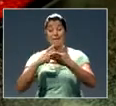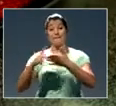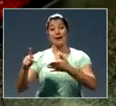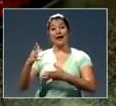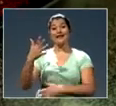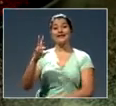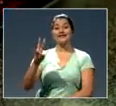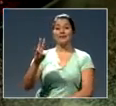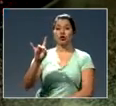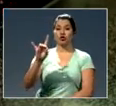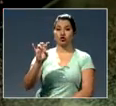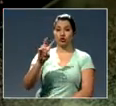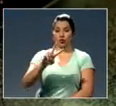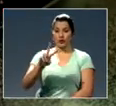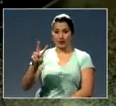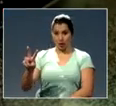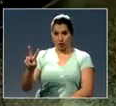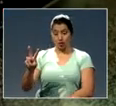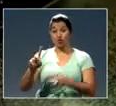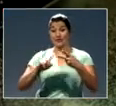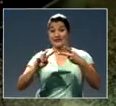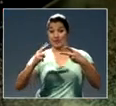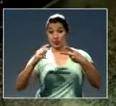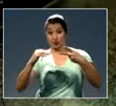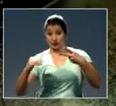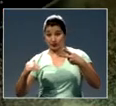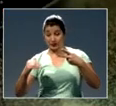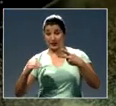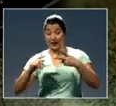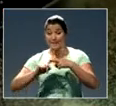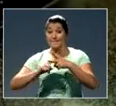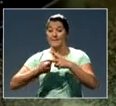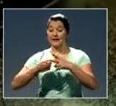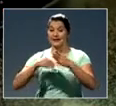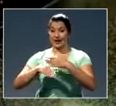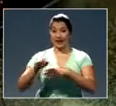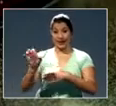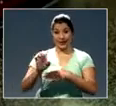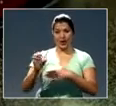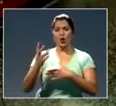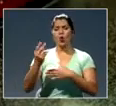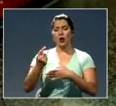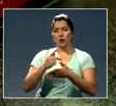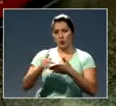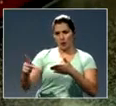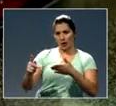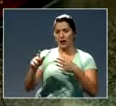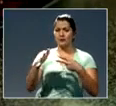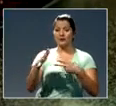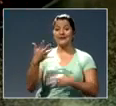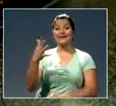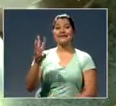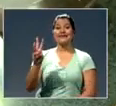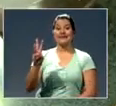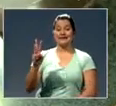17.822 y con la segunda rebaja, que empezará a regir en enero, su factura será de